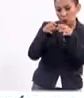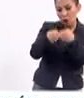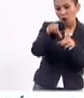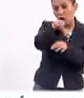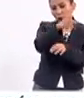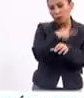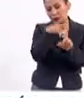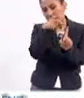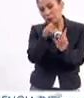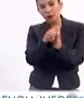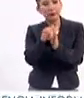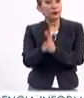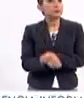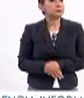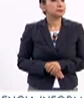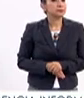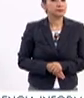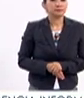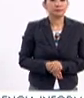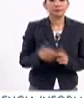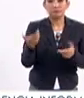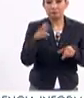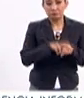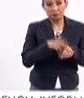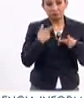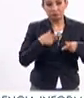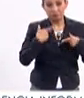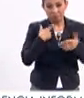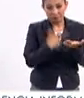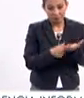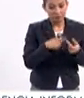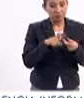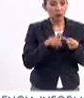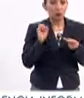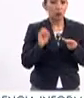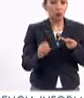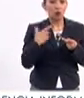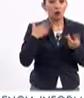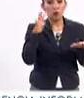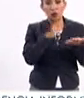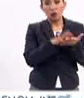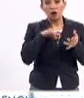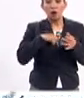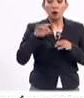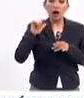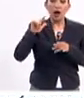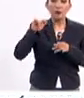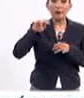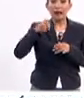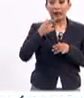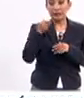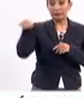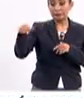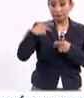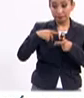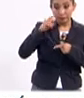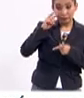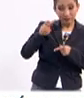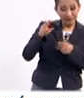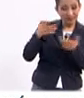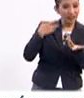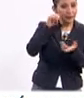poblaciones específicas como pueden ser hospitalizadas, algún tipo de reclusión, albergues, esas personas